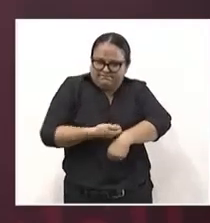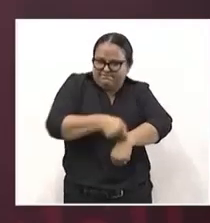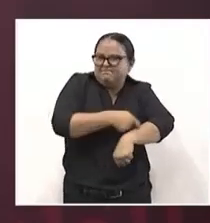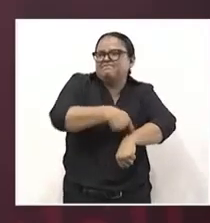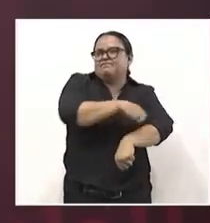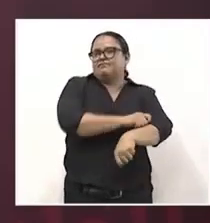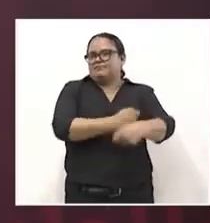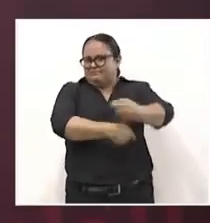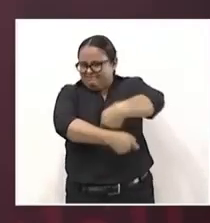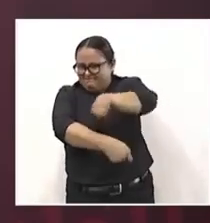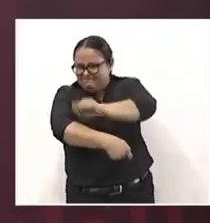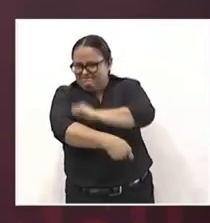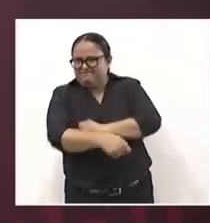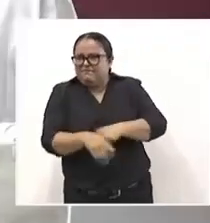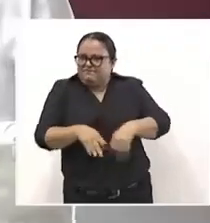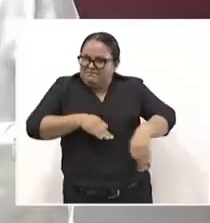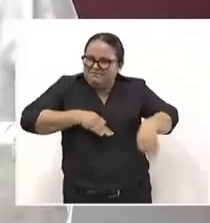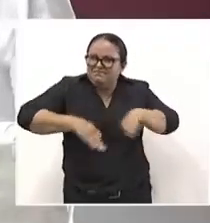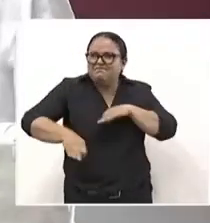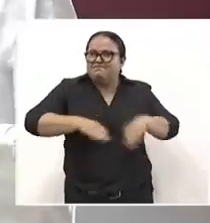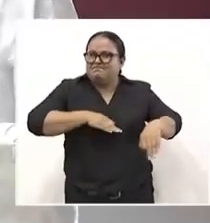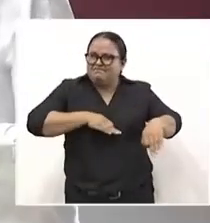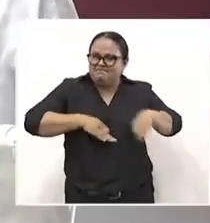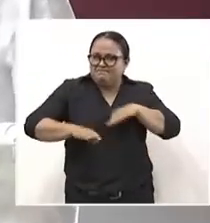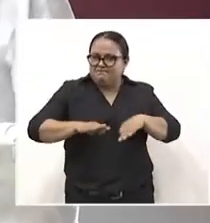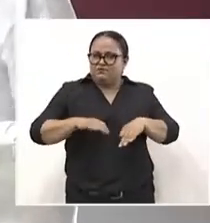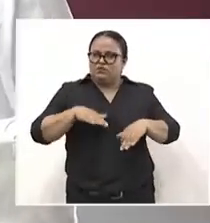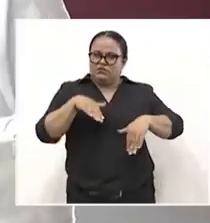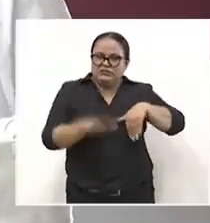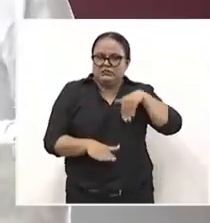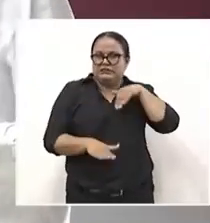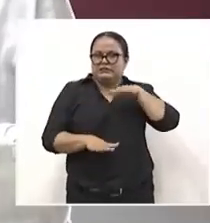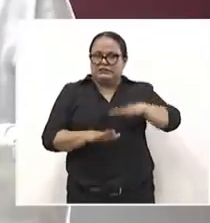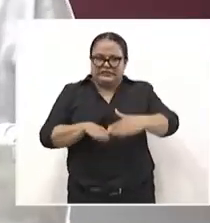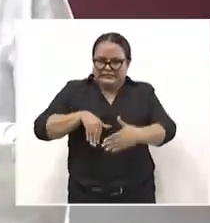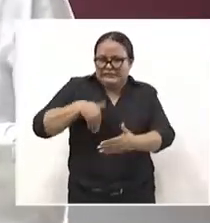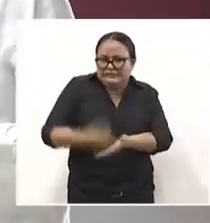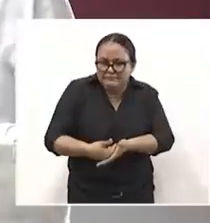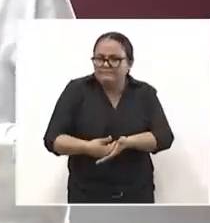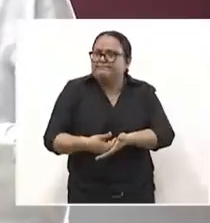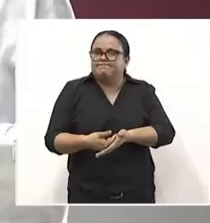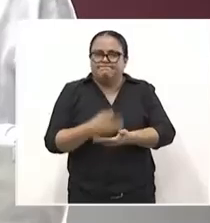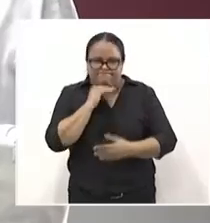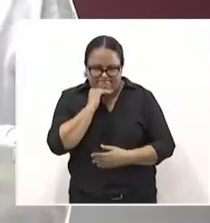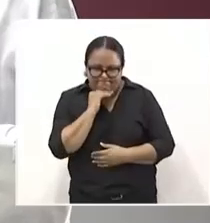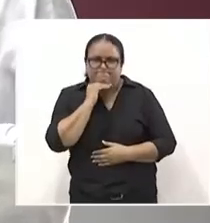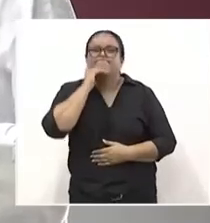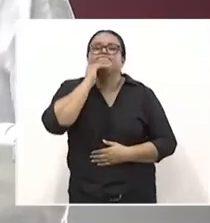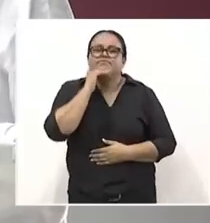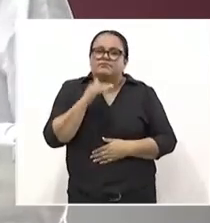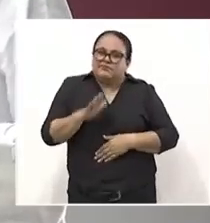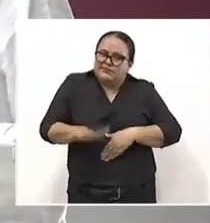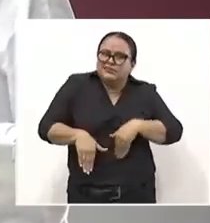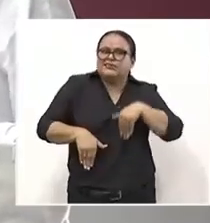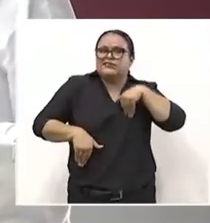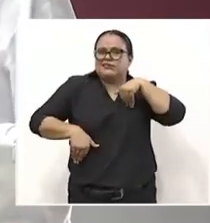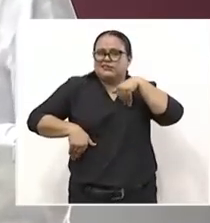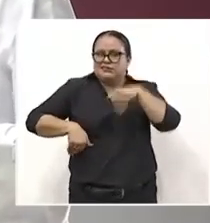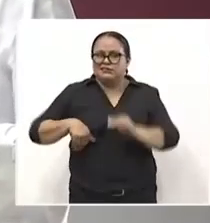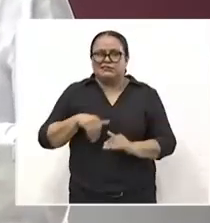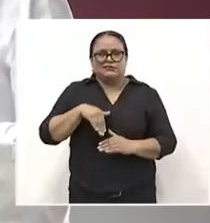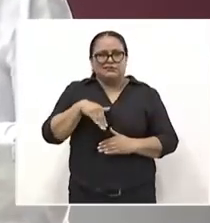seguir siempre caminando. Se cae uno, se levanta y sigue caminando hasta llegar al